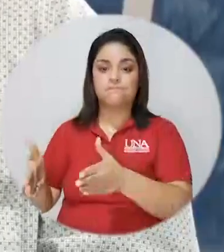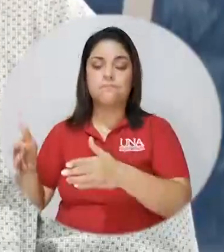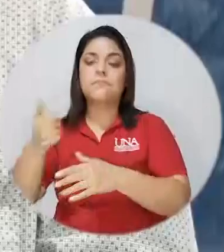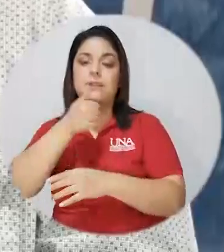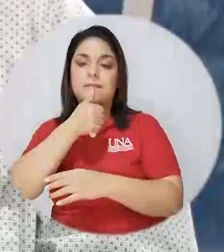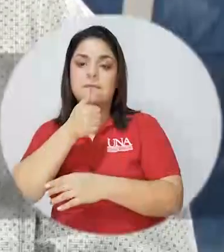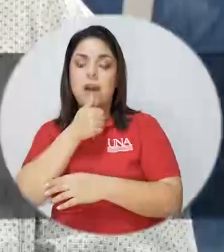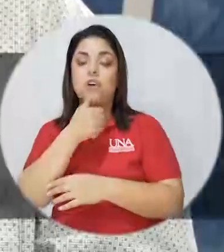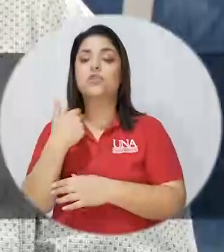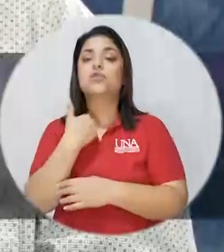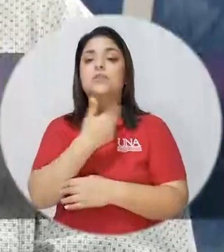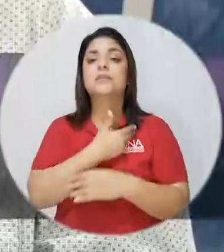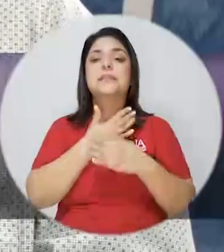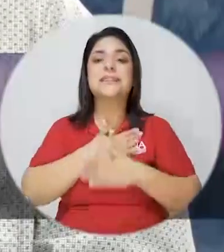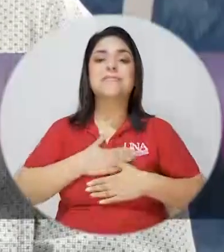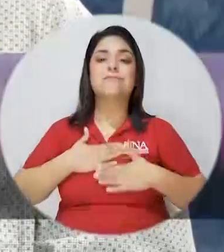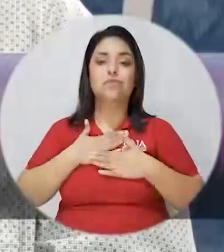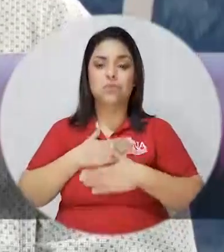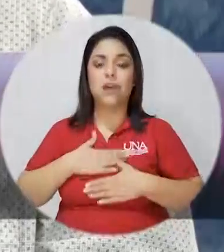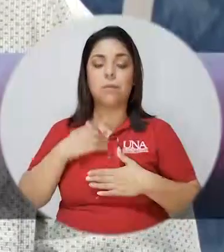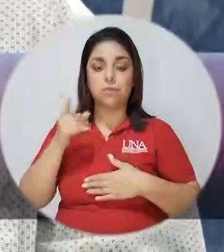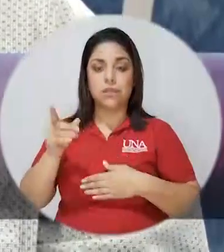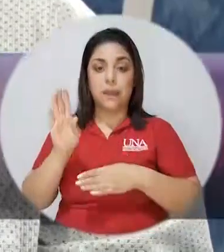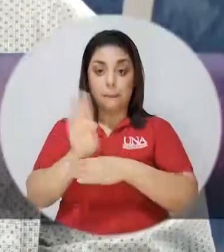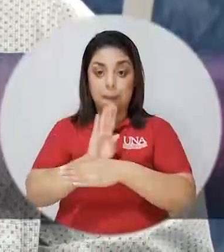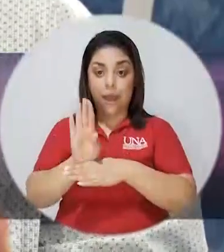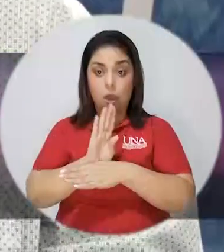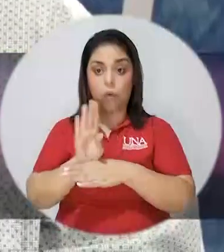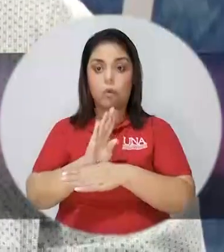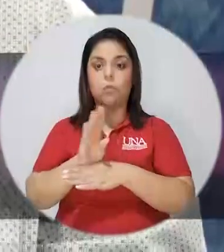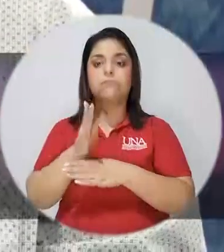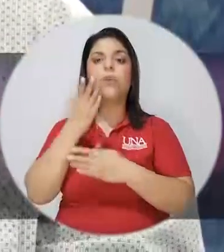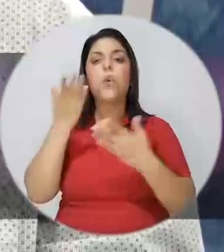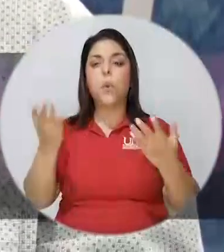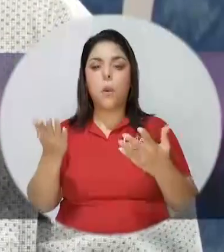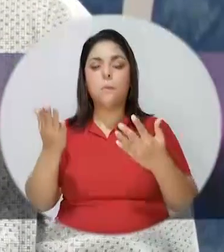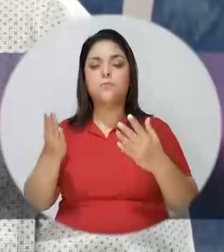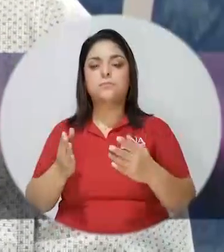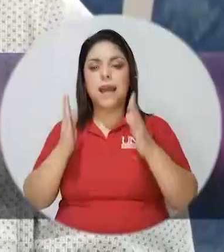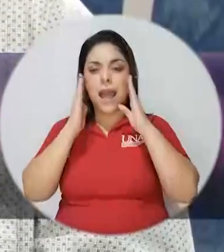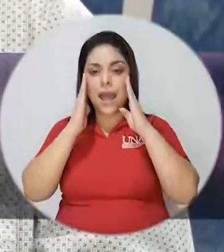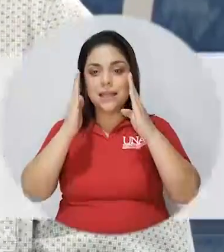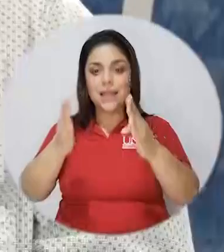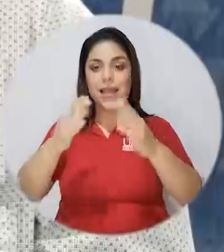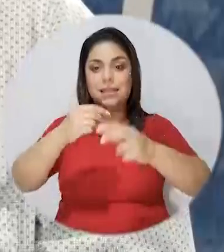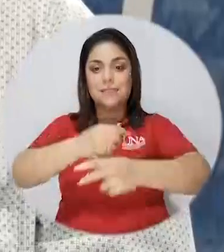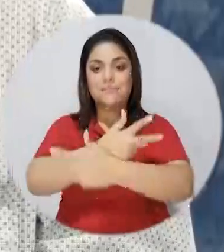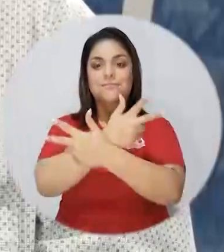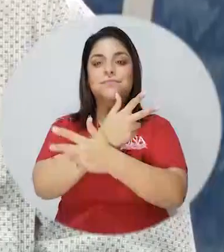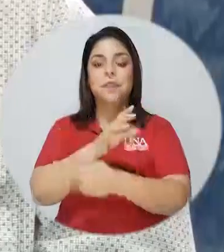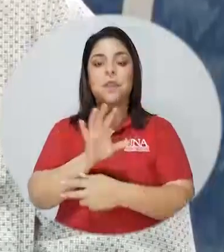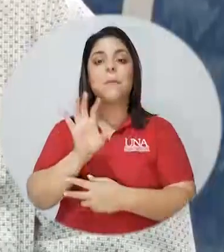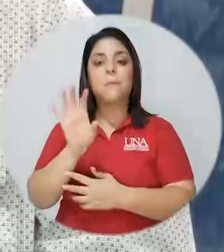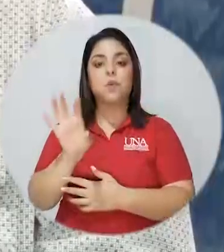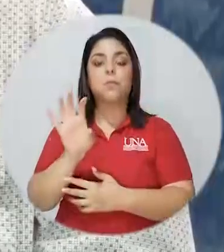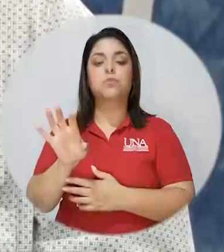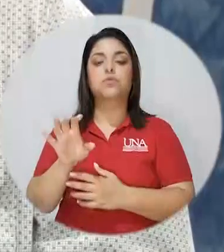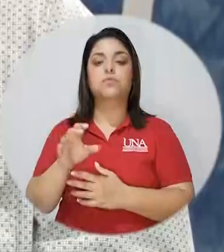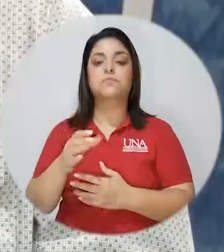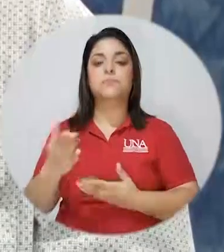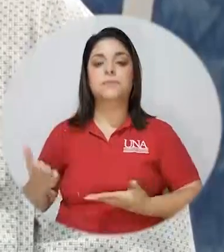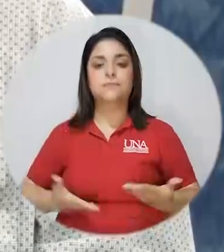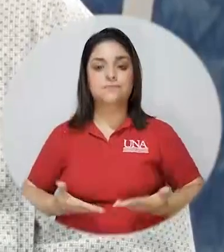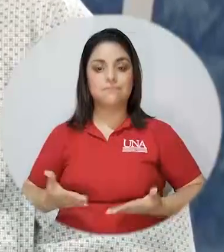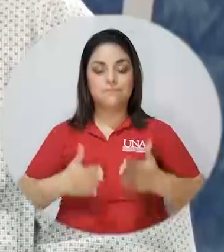disfrutado de las facilidades que estas entidades bancarias nos ofrecen mediante la atención remota de sus